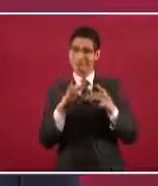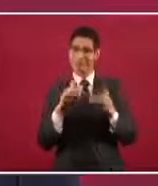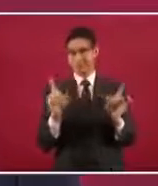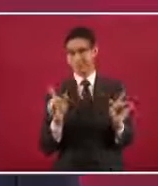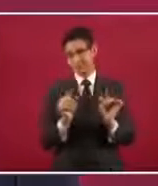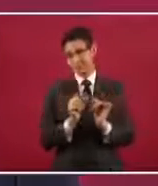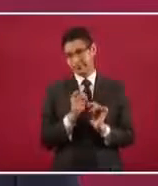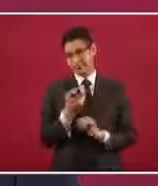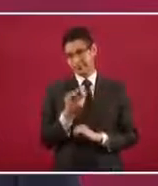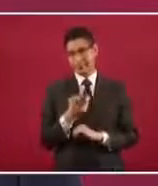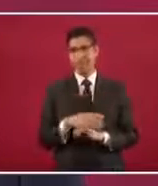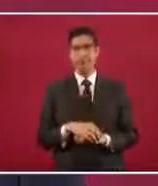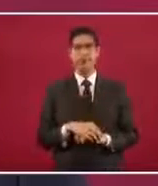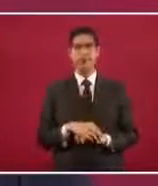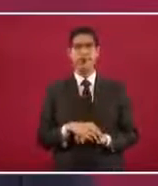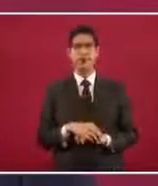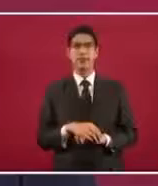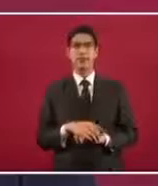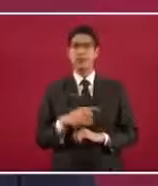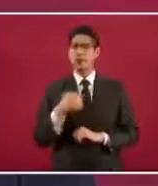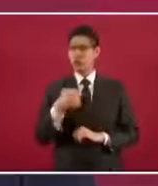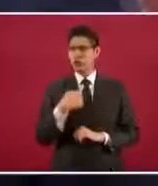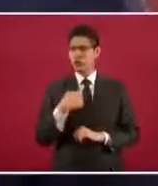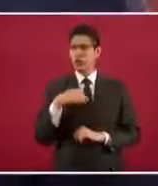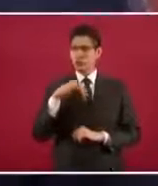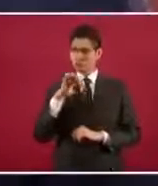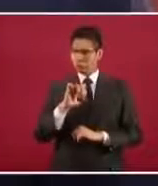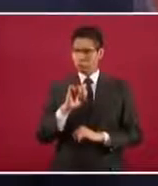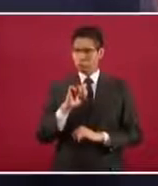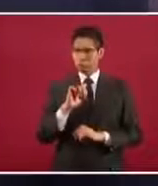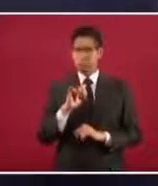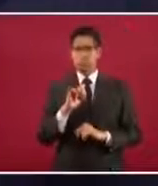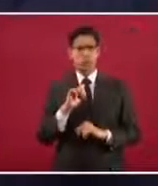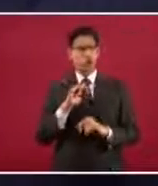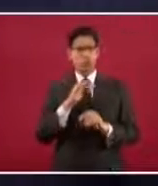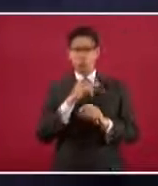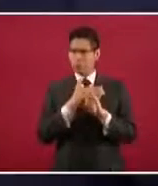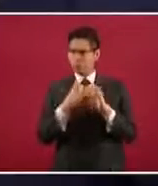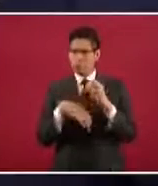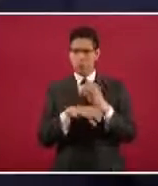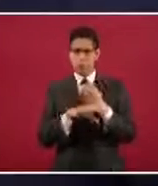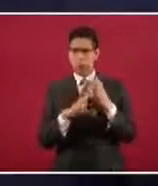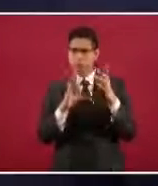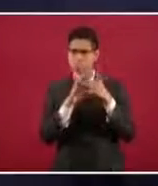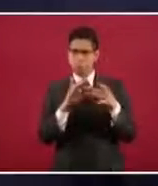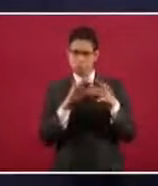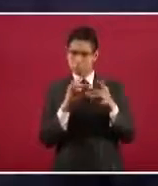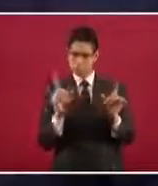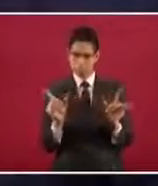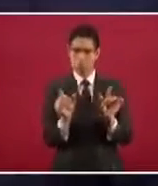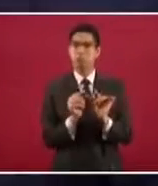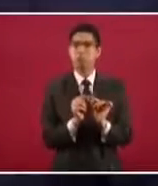básicamente. Voy a ser muy puntual. Solo quiero